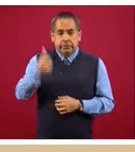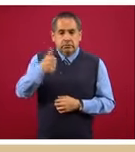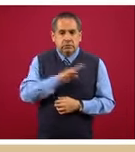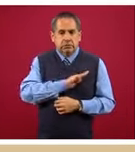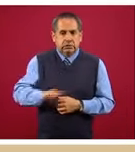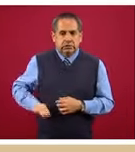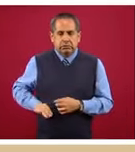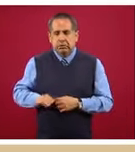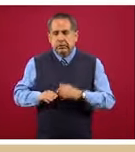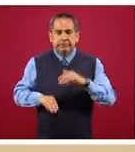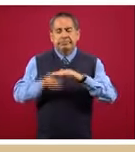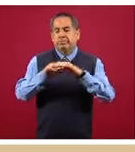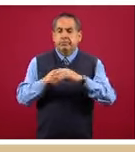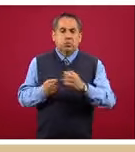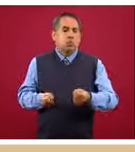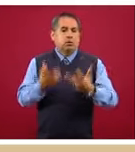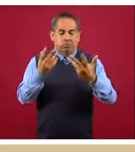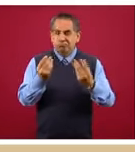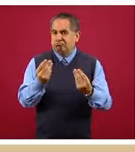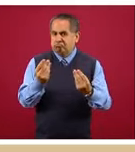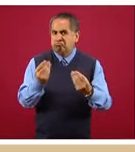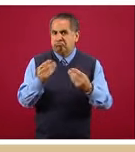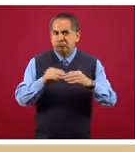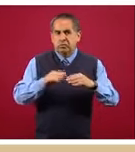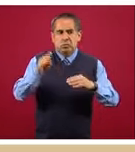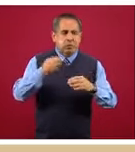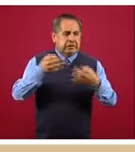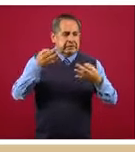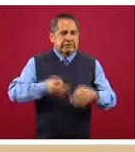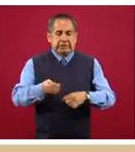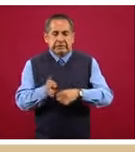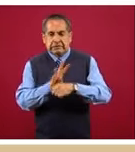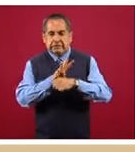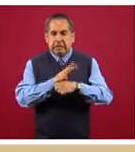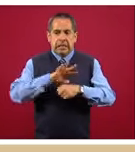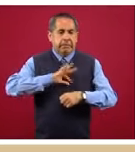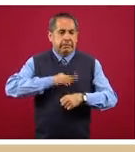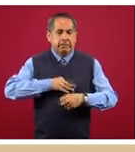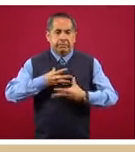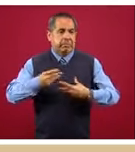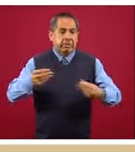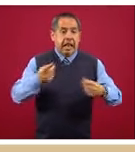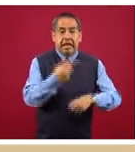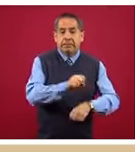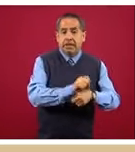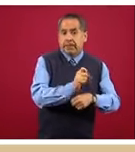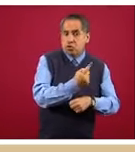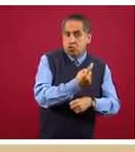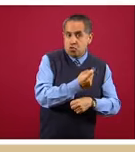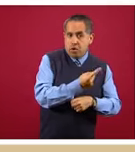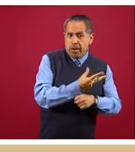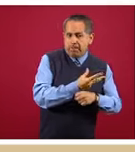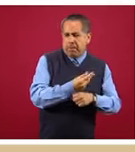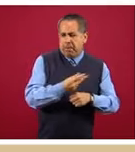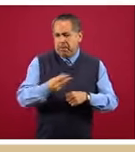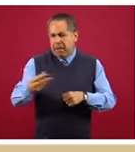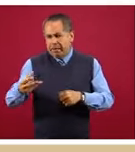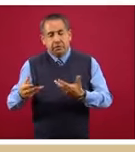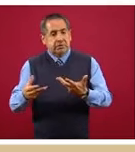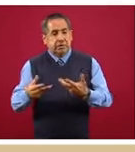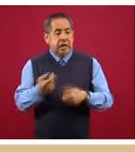municipios que alcanzó una cantidad importante de casos y por lo tanto de transmisión en la semana 21. Parecía que a partir de la